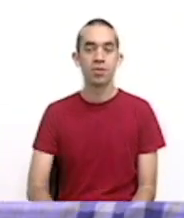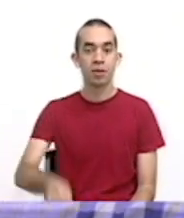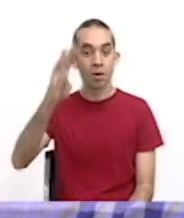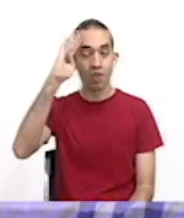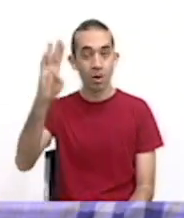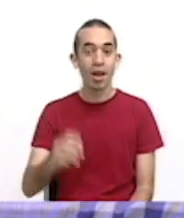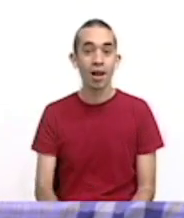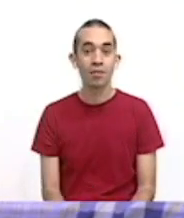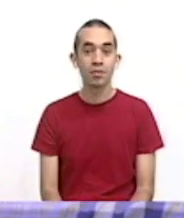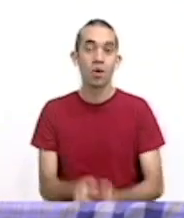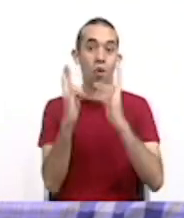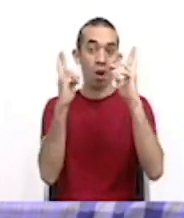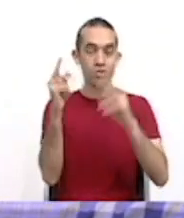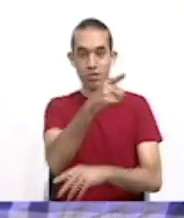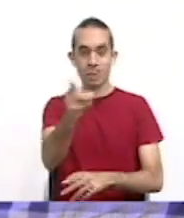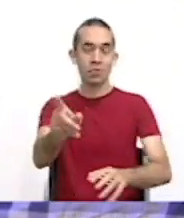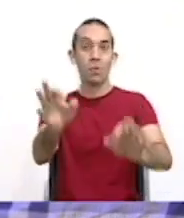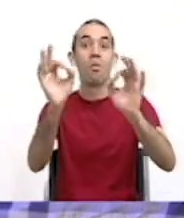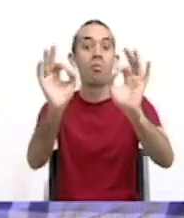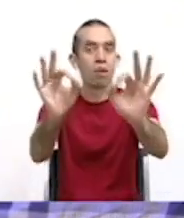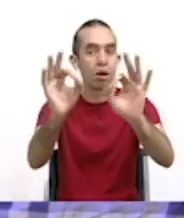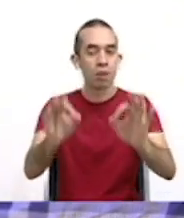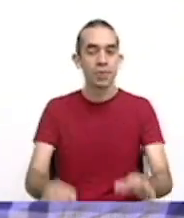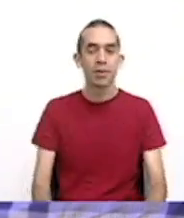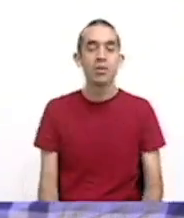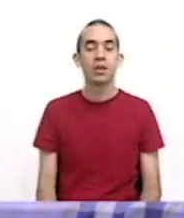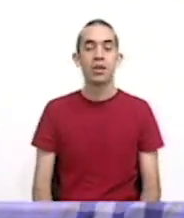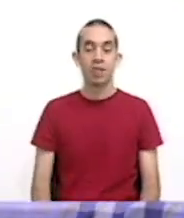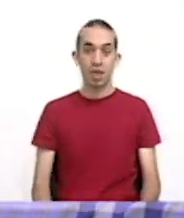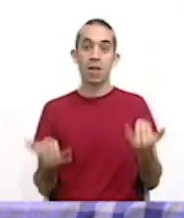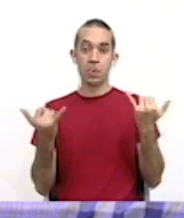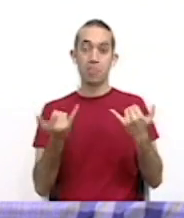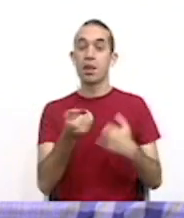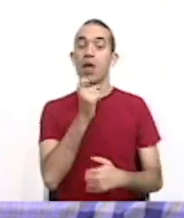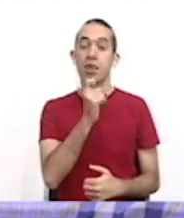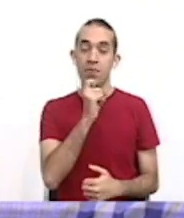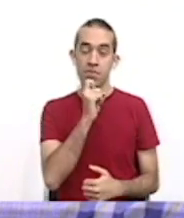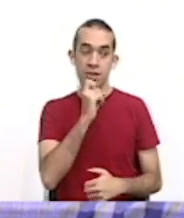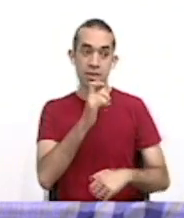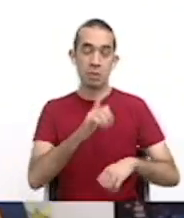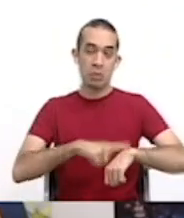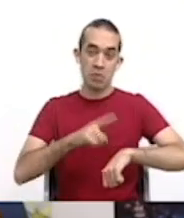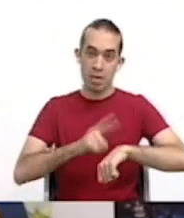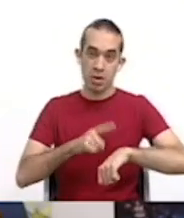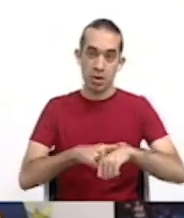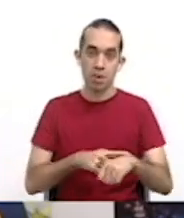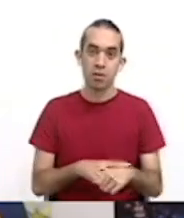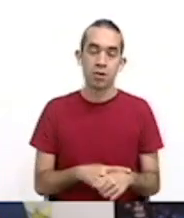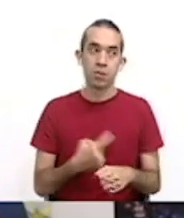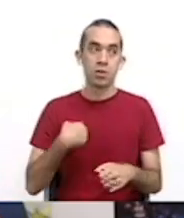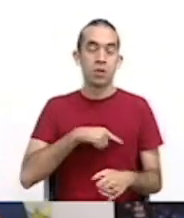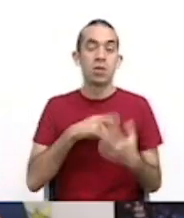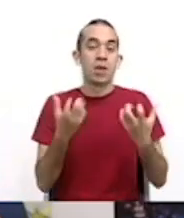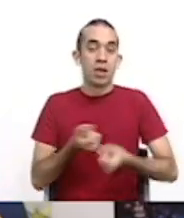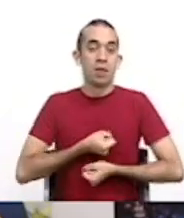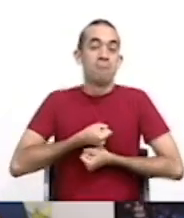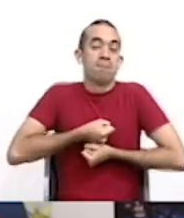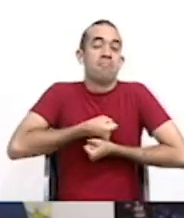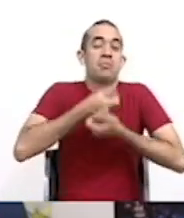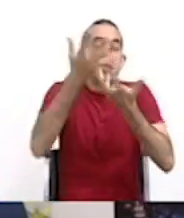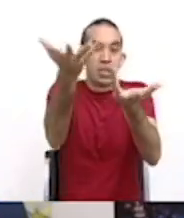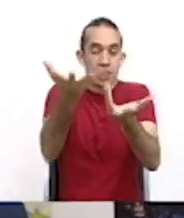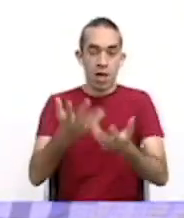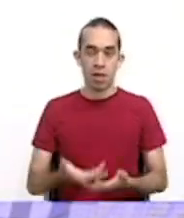Hola, espero que estén súper bien. En estas épocas tan difíciles, de repente queremos expresar muchas cosas que sentimos o que